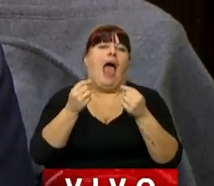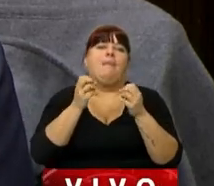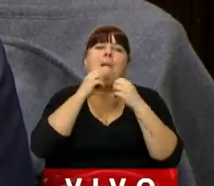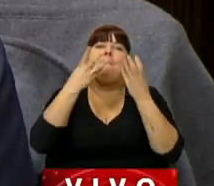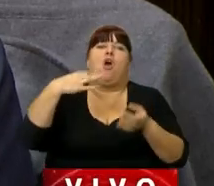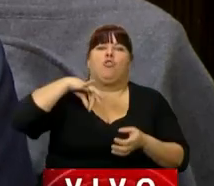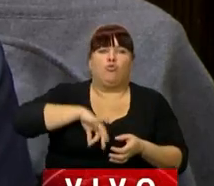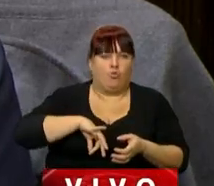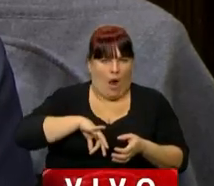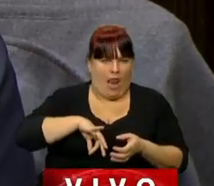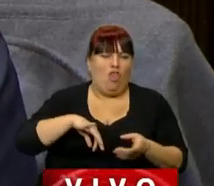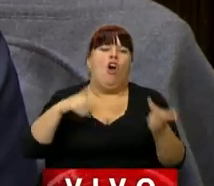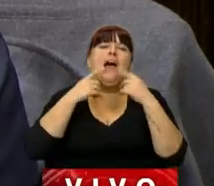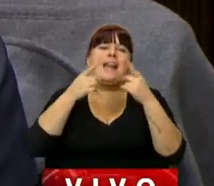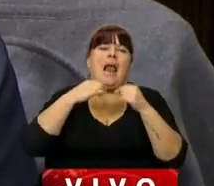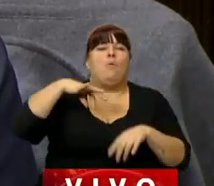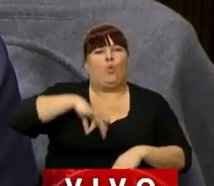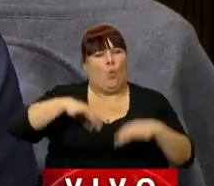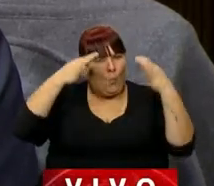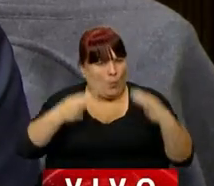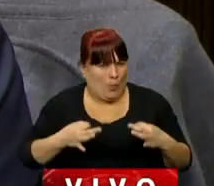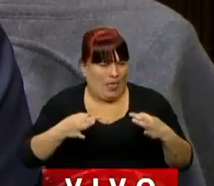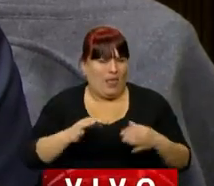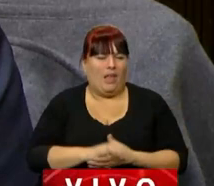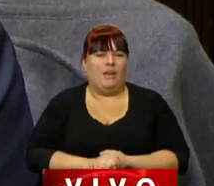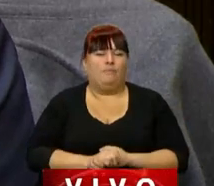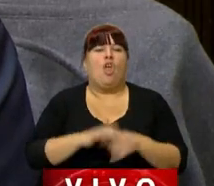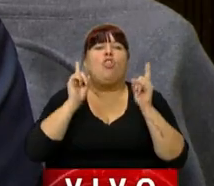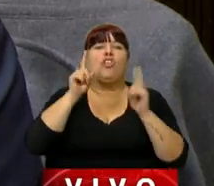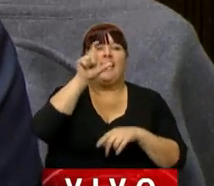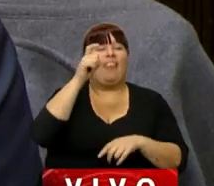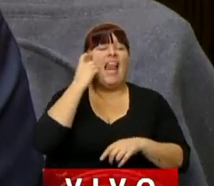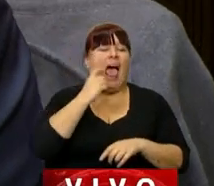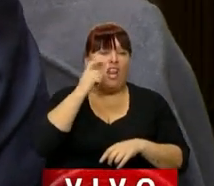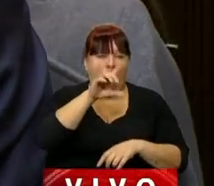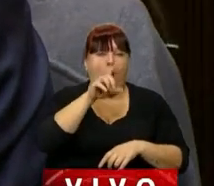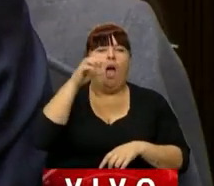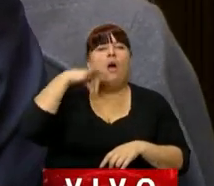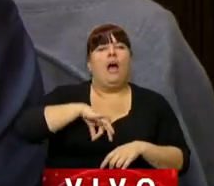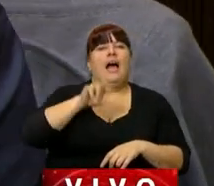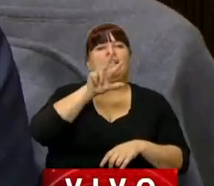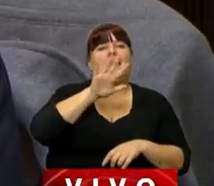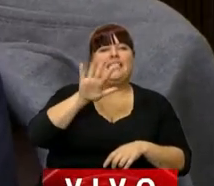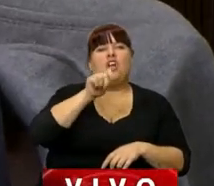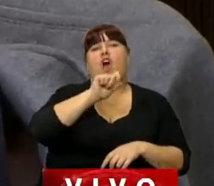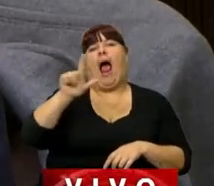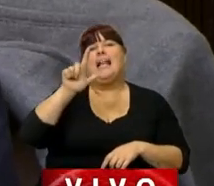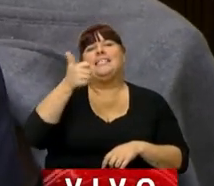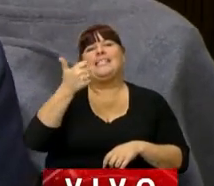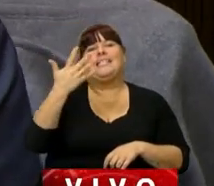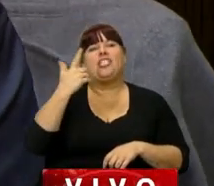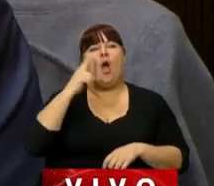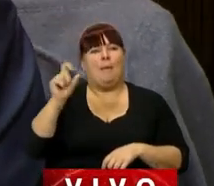mejora salarial, están reclamando un salario digno, justo. Un docente riojano está cobrando entre 35 a 65